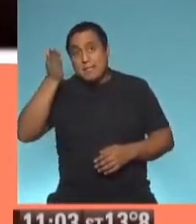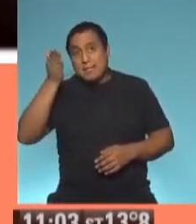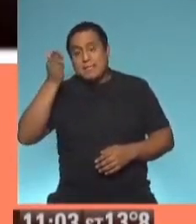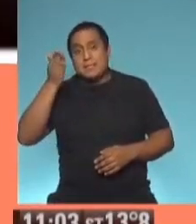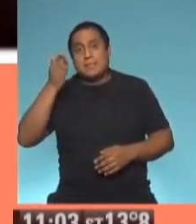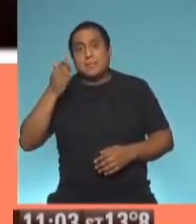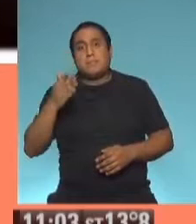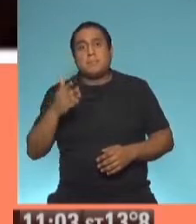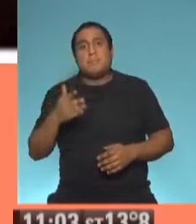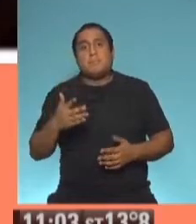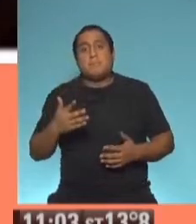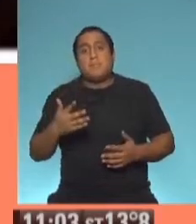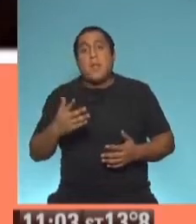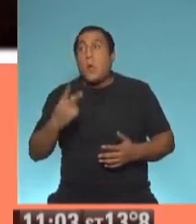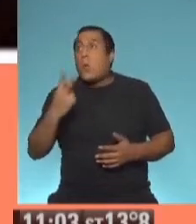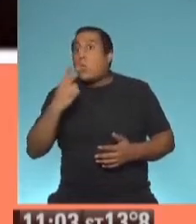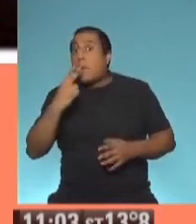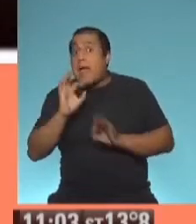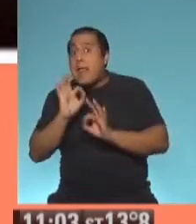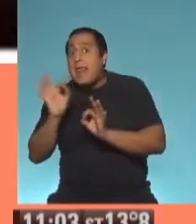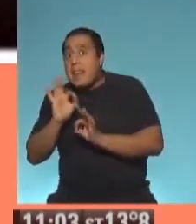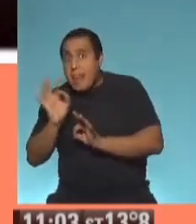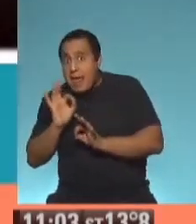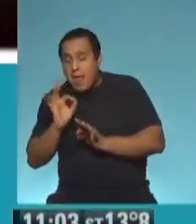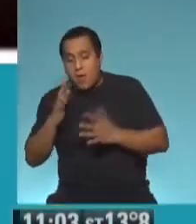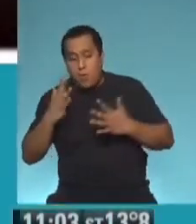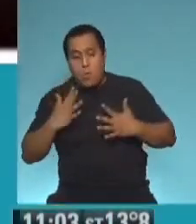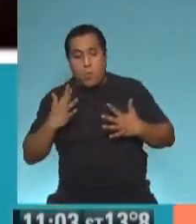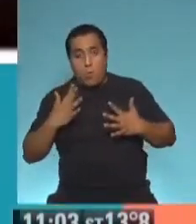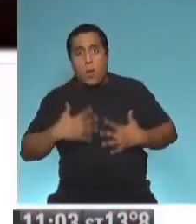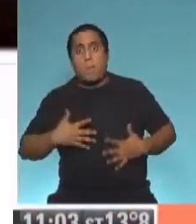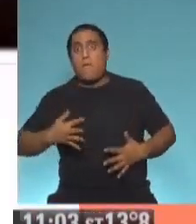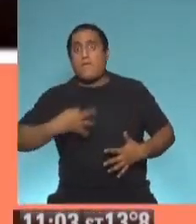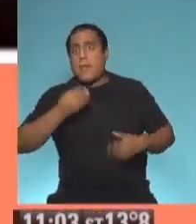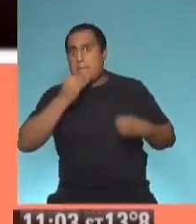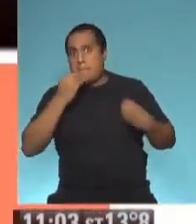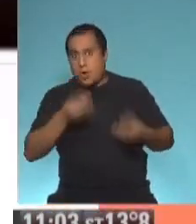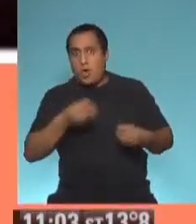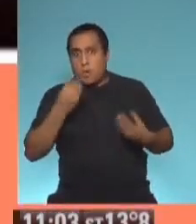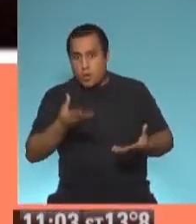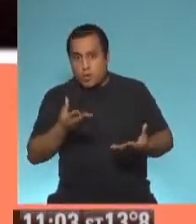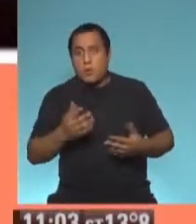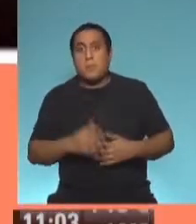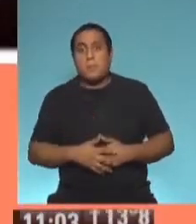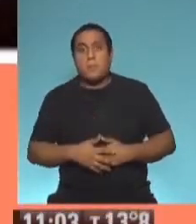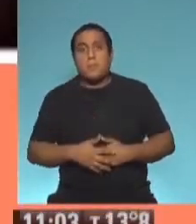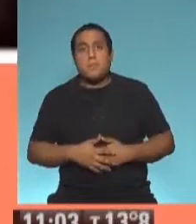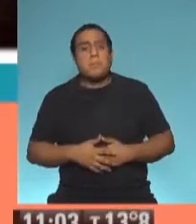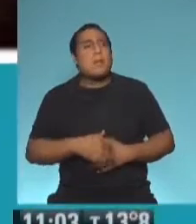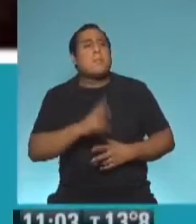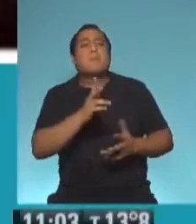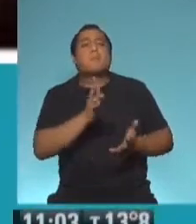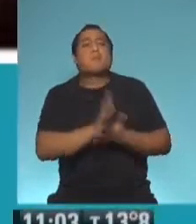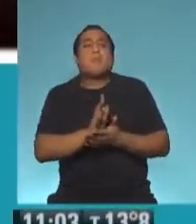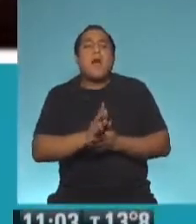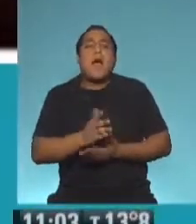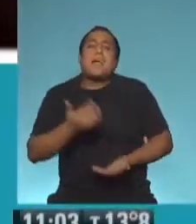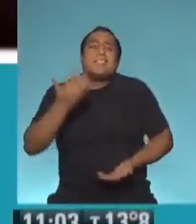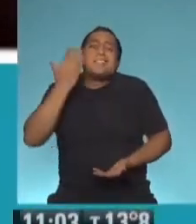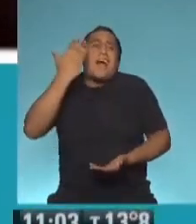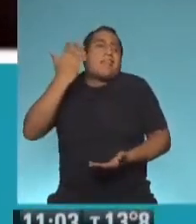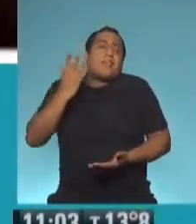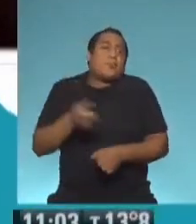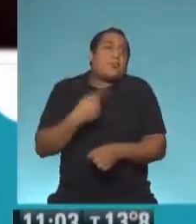de vida y aumenta la calidad de vida dejando de fumar. María, Porque muchas veces nunca es tarde, podríamos decir, porque una persona